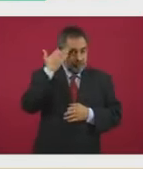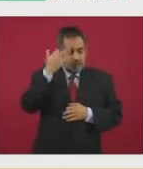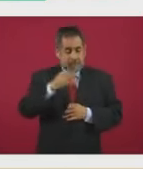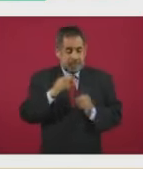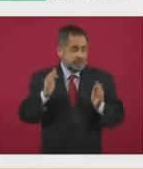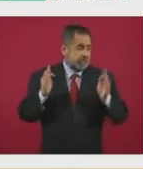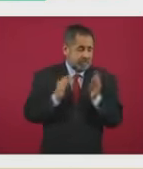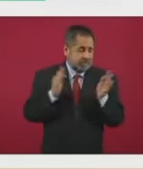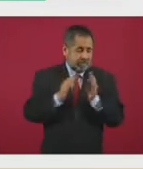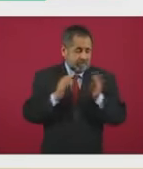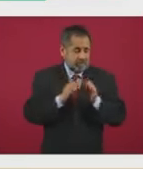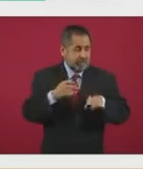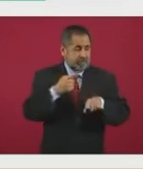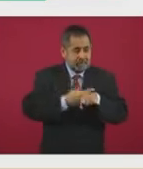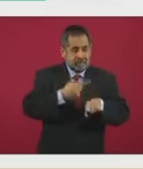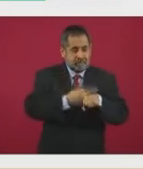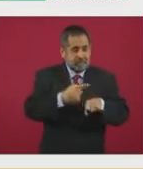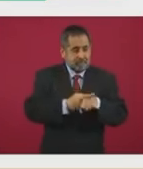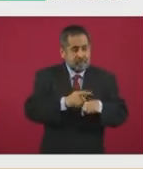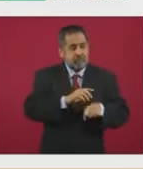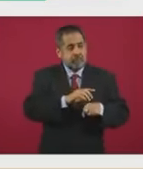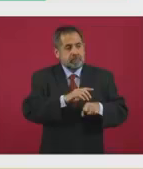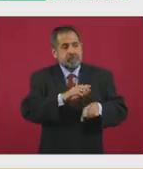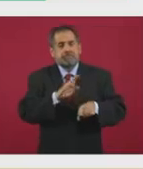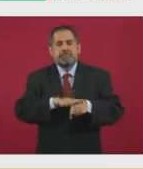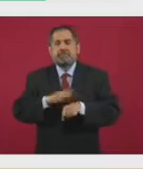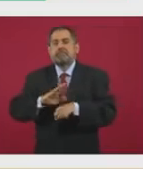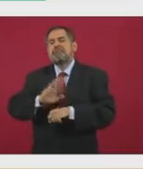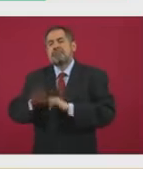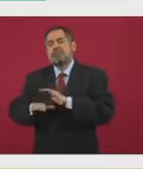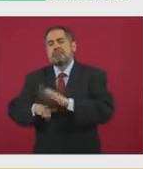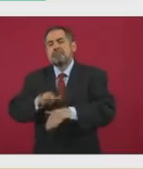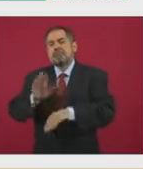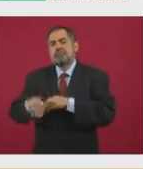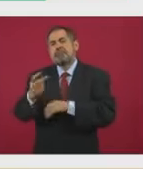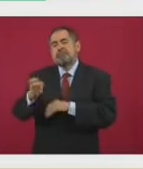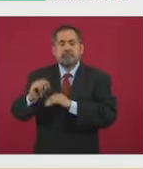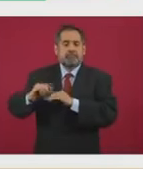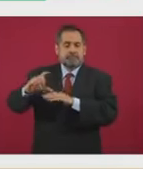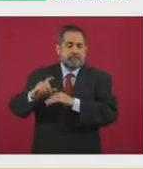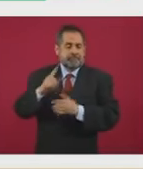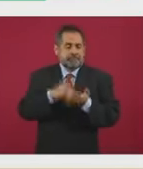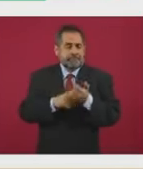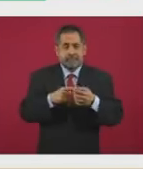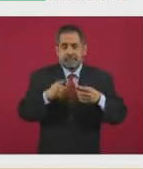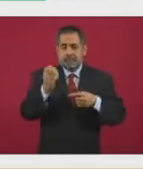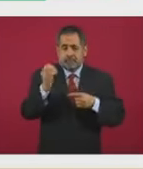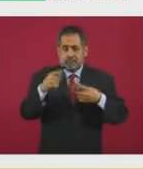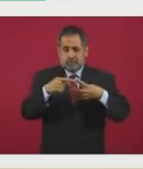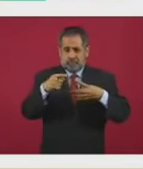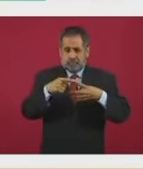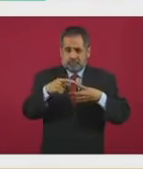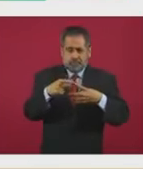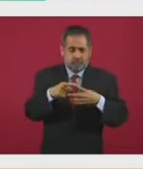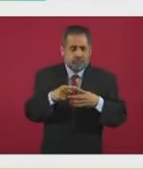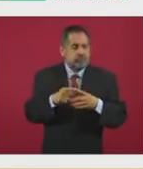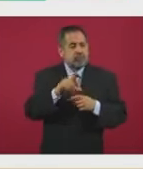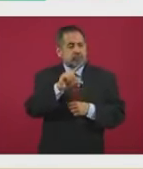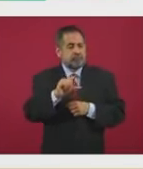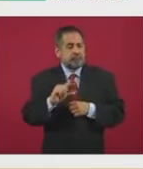de frío, de otoño-invierno, de infecciones respiratorias. En la primera semana de octubre cambió la trayectoria y